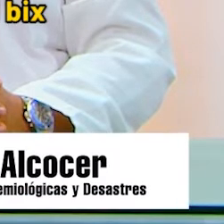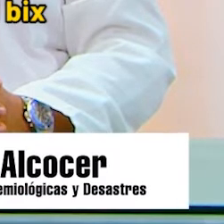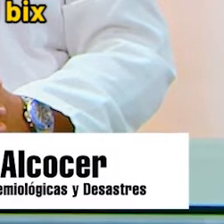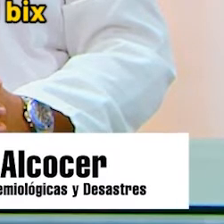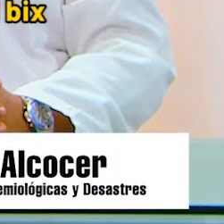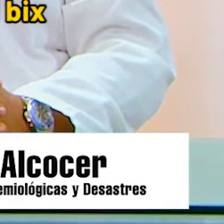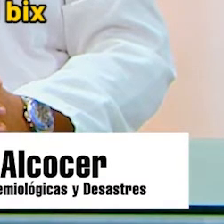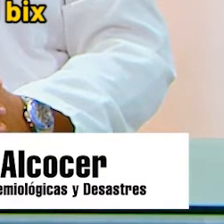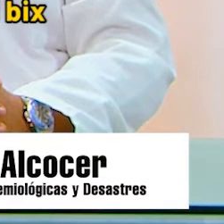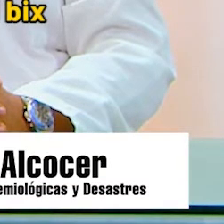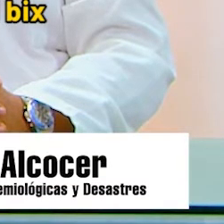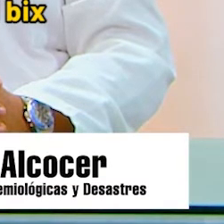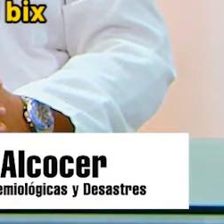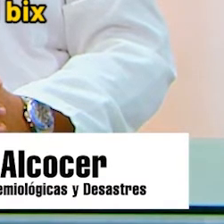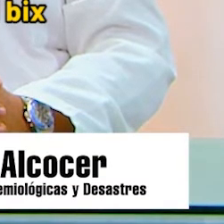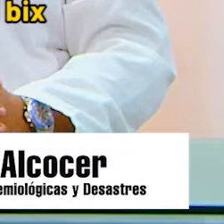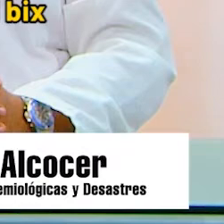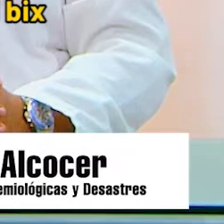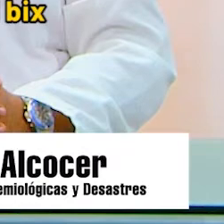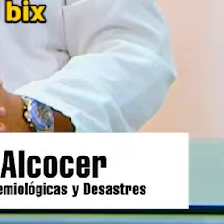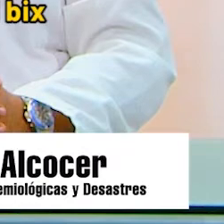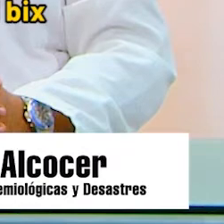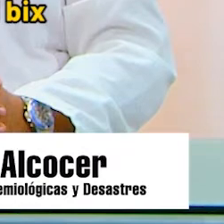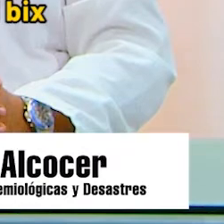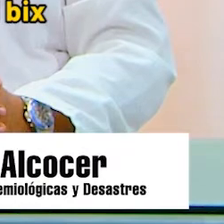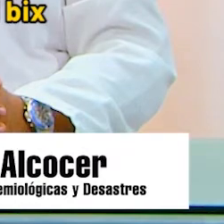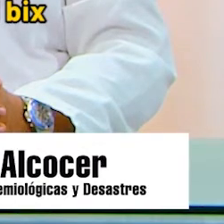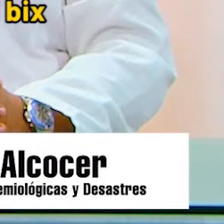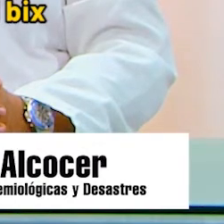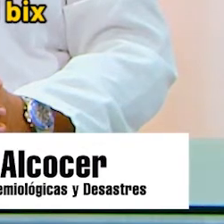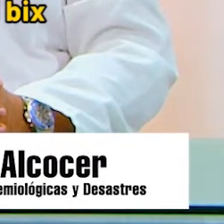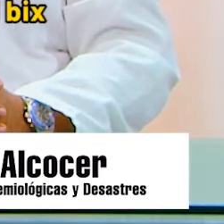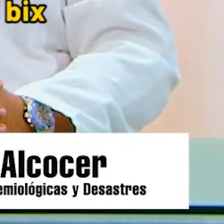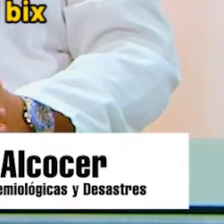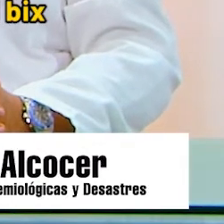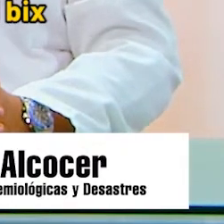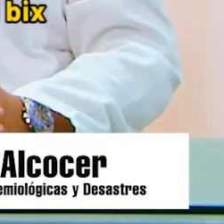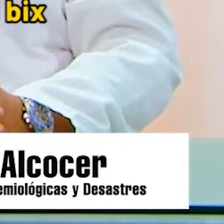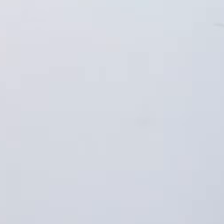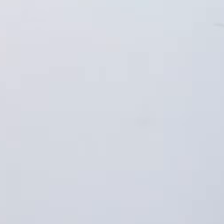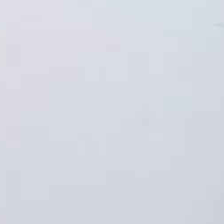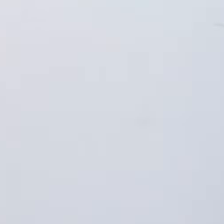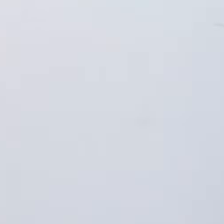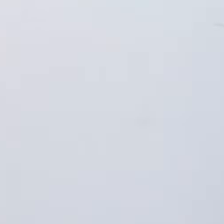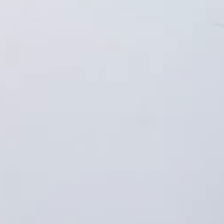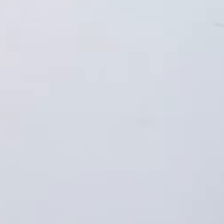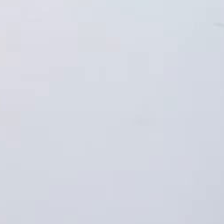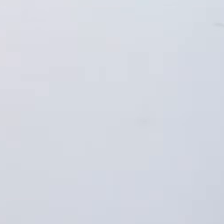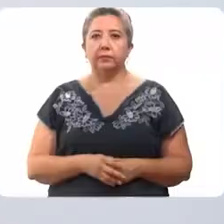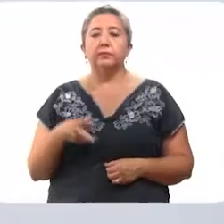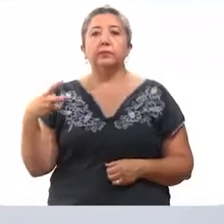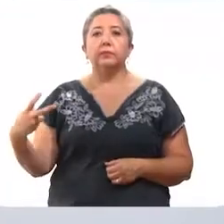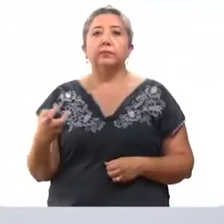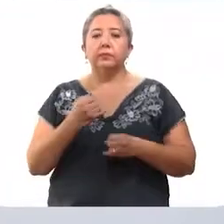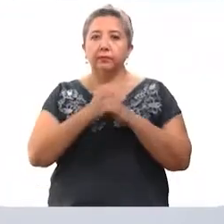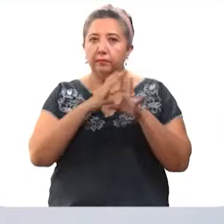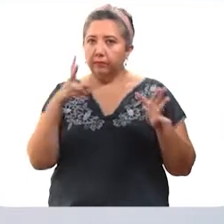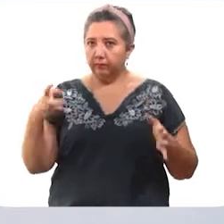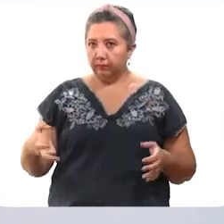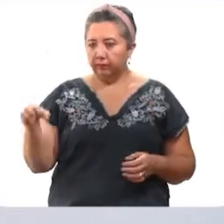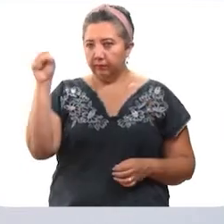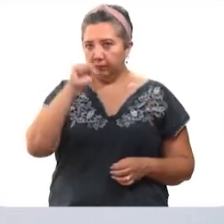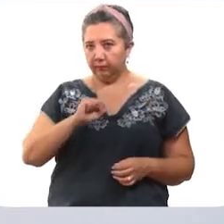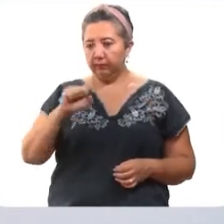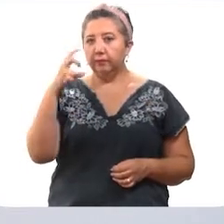Buenas tardes. Este es el parte médico relacionado al COVID-19 en el estado de Yucatán. Adelante, doctor. Gracias, licenciada. Este es el parte médico